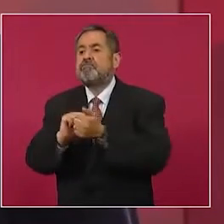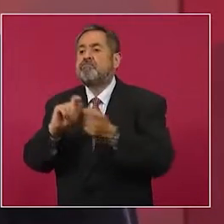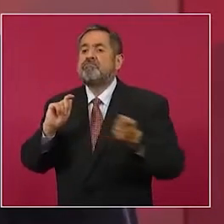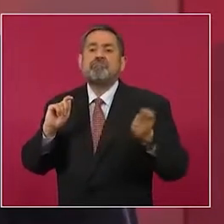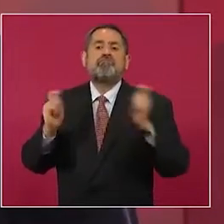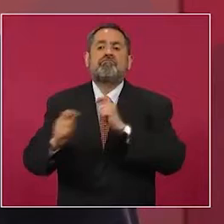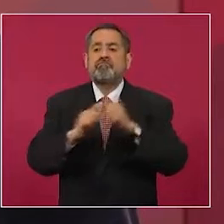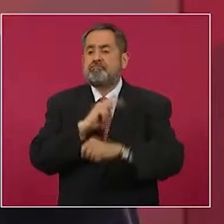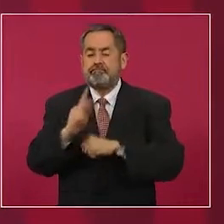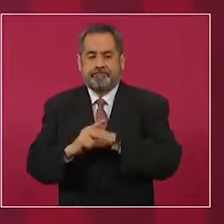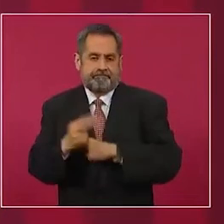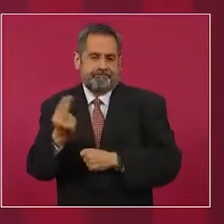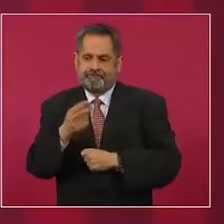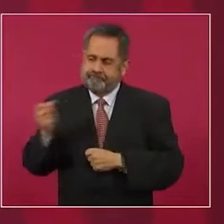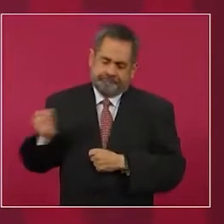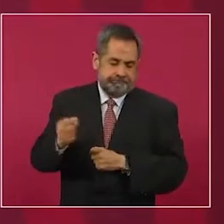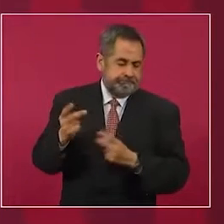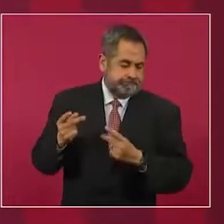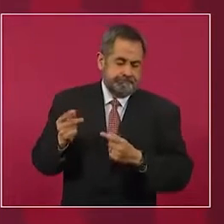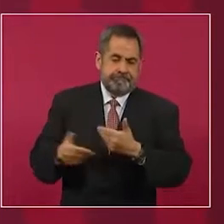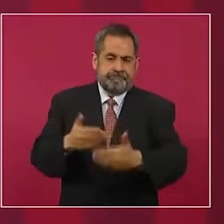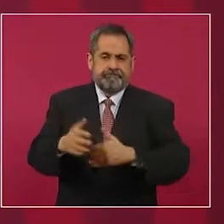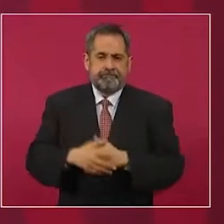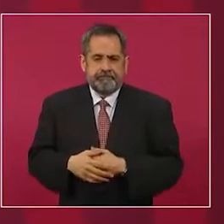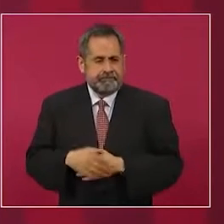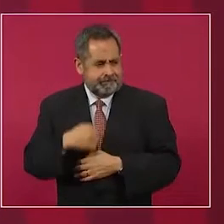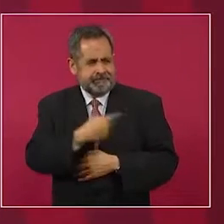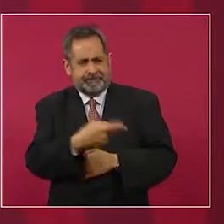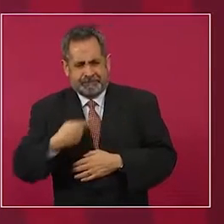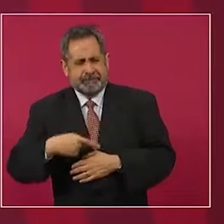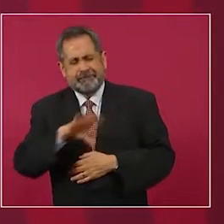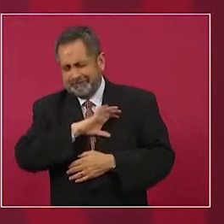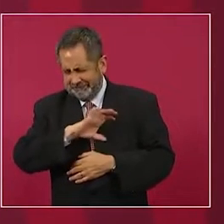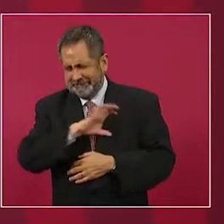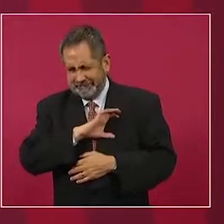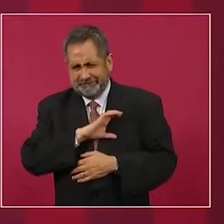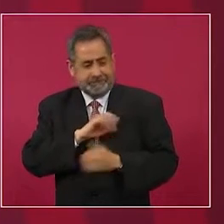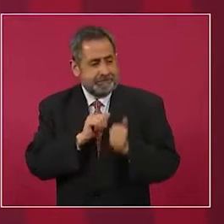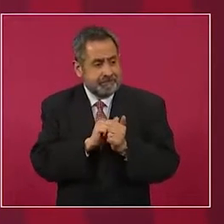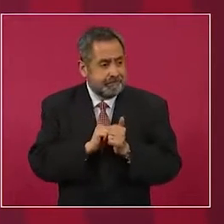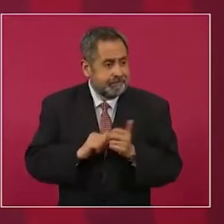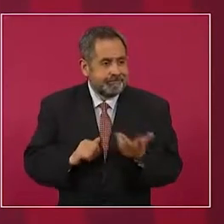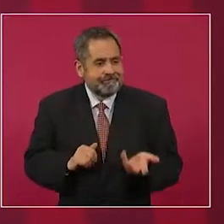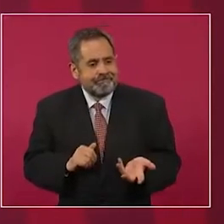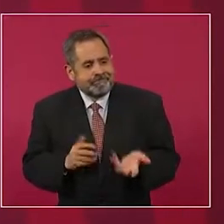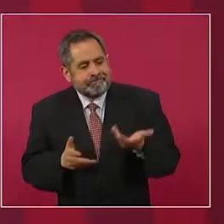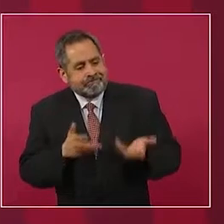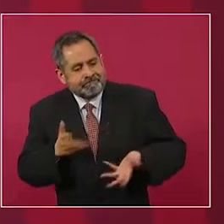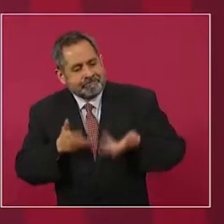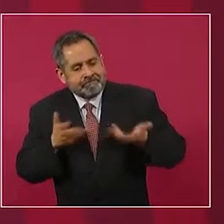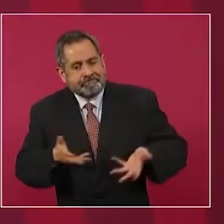del país. O sea, podemos querer mucho a una persona, pero si esa persona